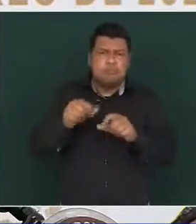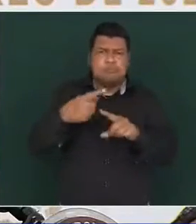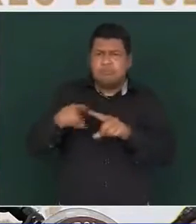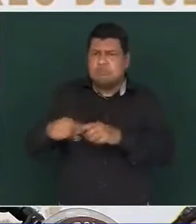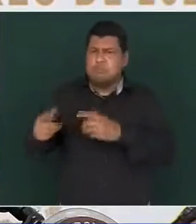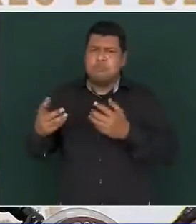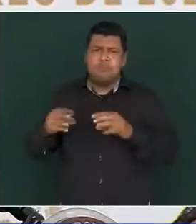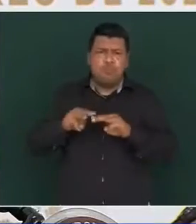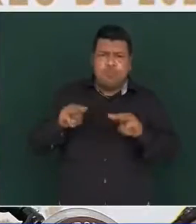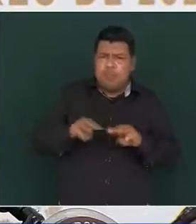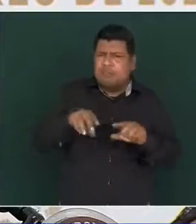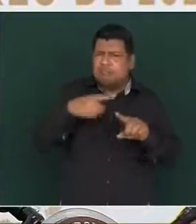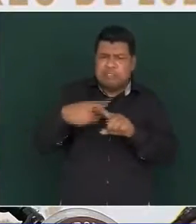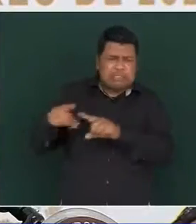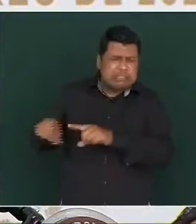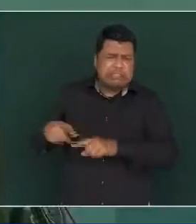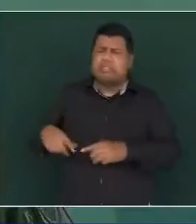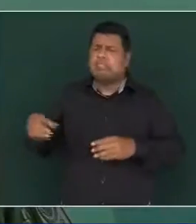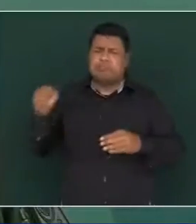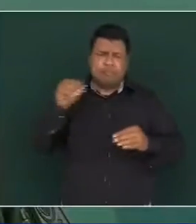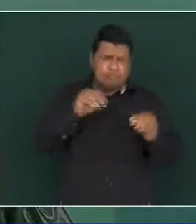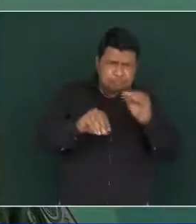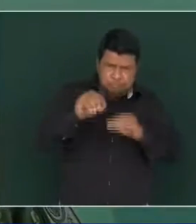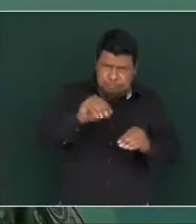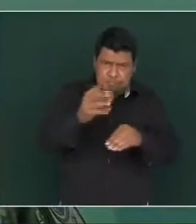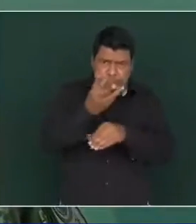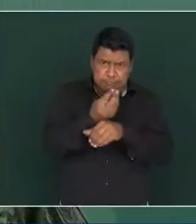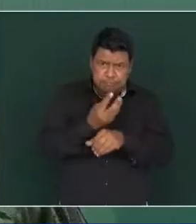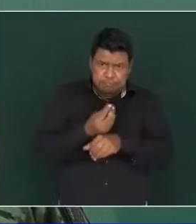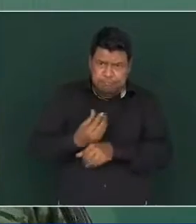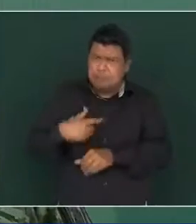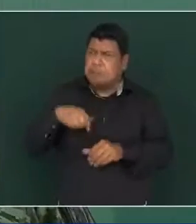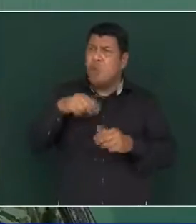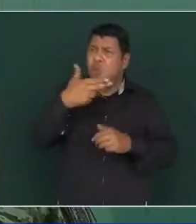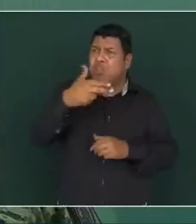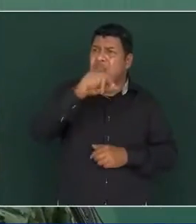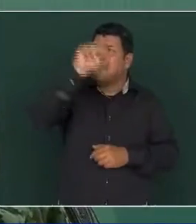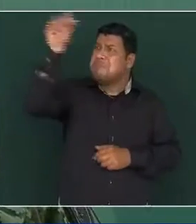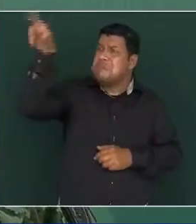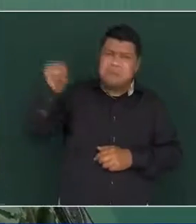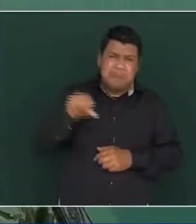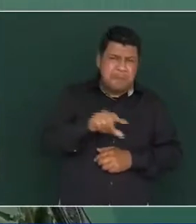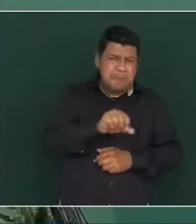tener el mismo mobiliario en todos sus hoteles. Ya una vez que esté